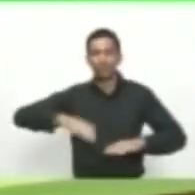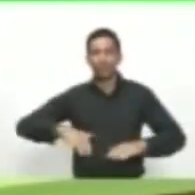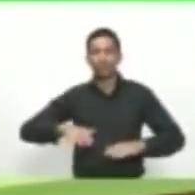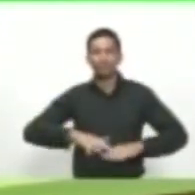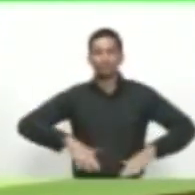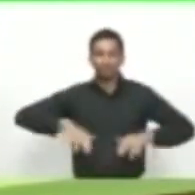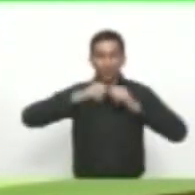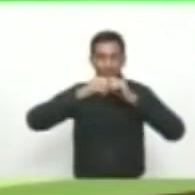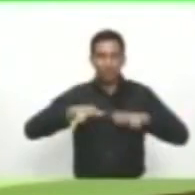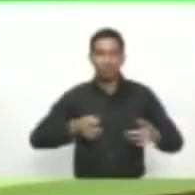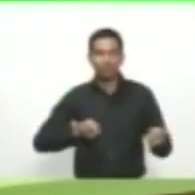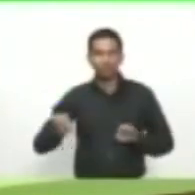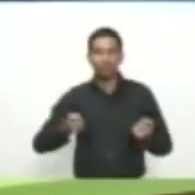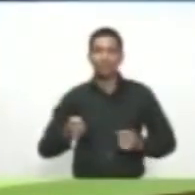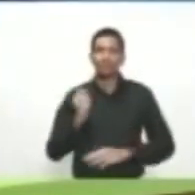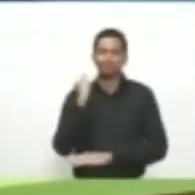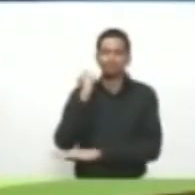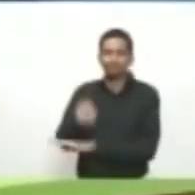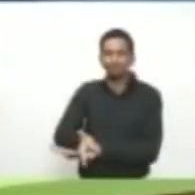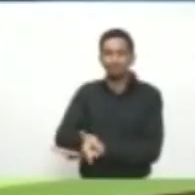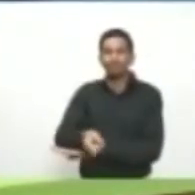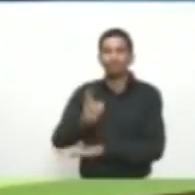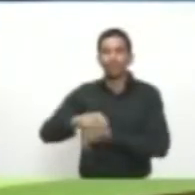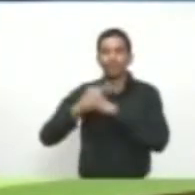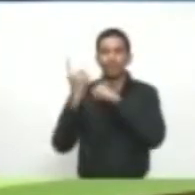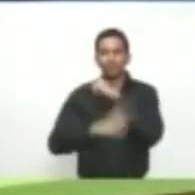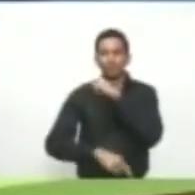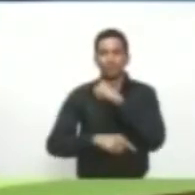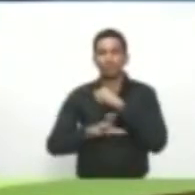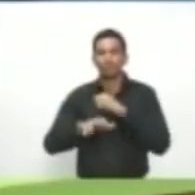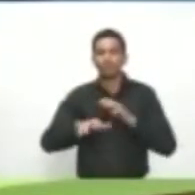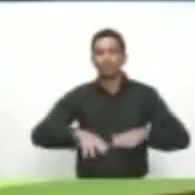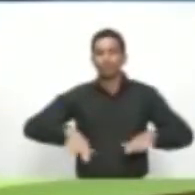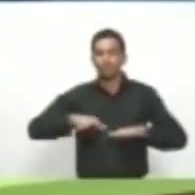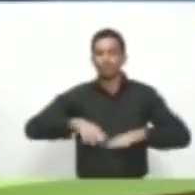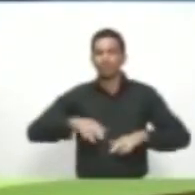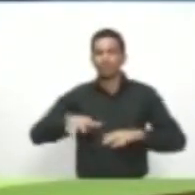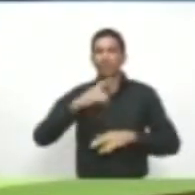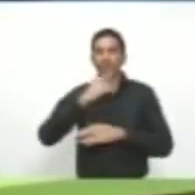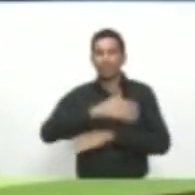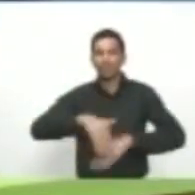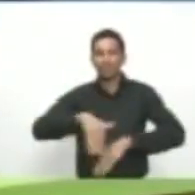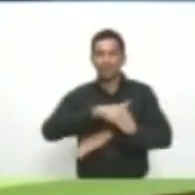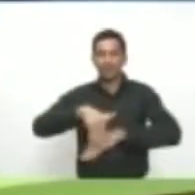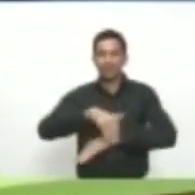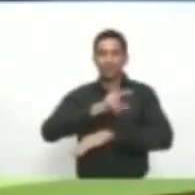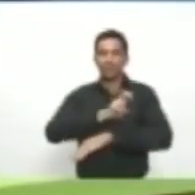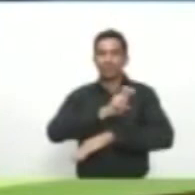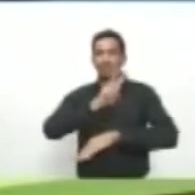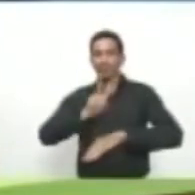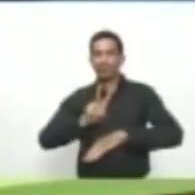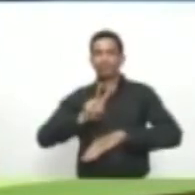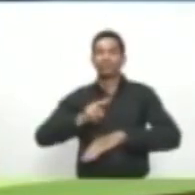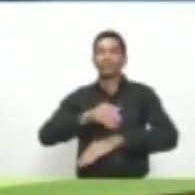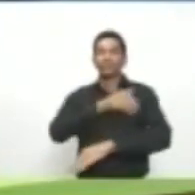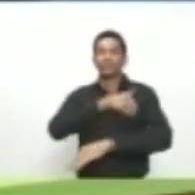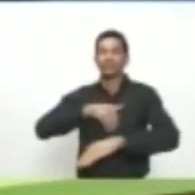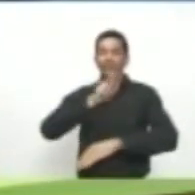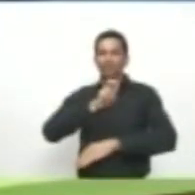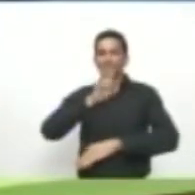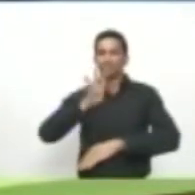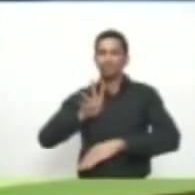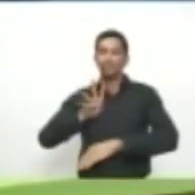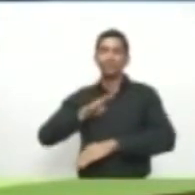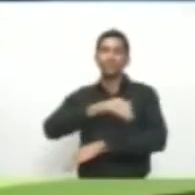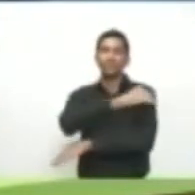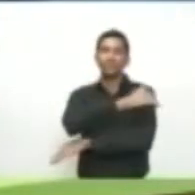estos días la suspensión temporal del Centro Ejecutivo 2, ubicadas entre la calle 72 y 74 con carrera 55 aquí